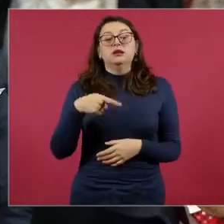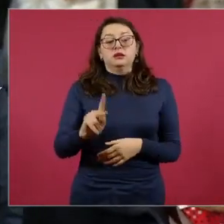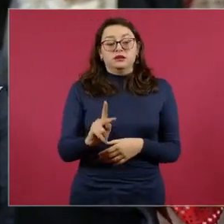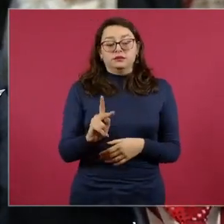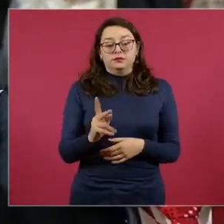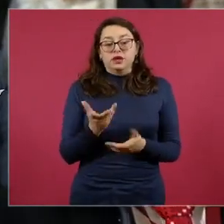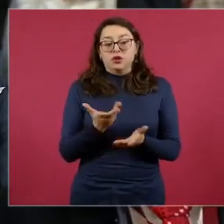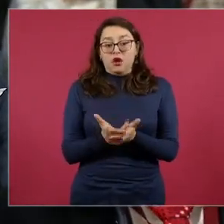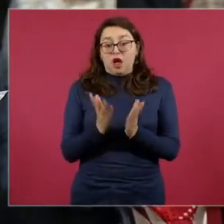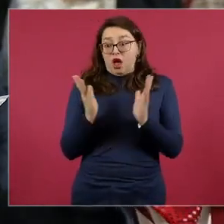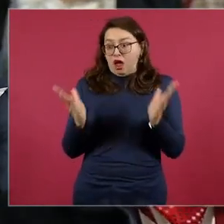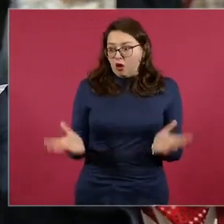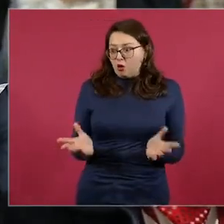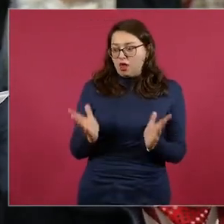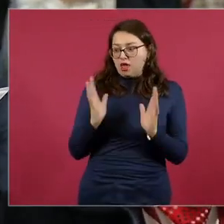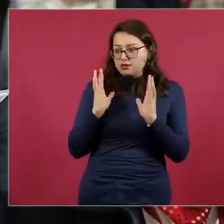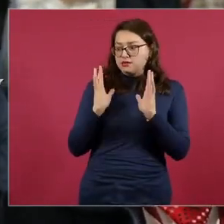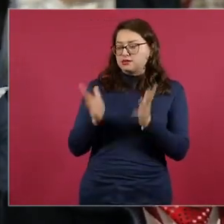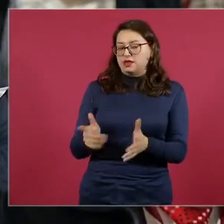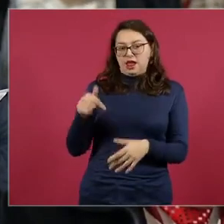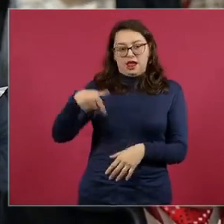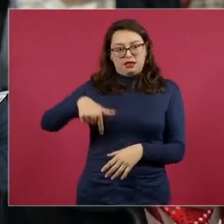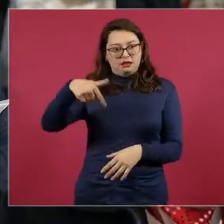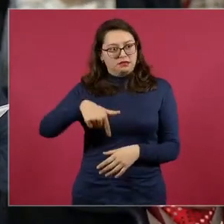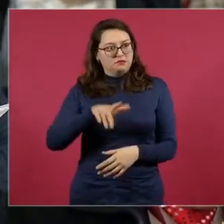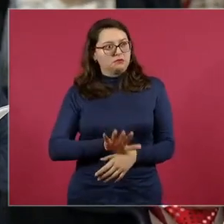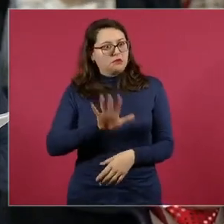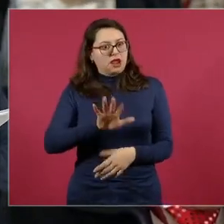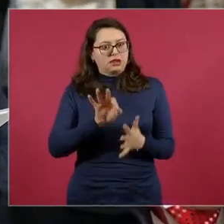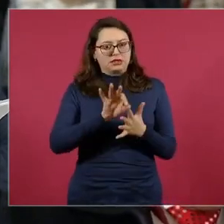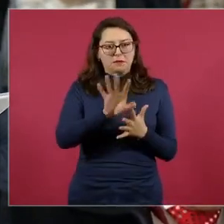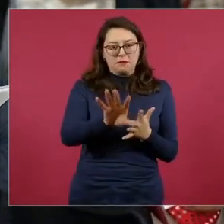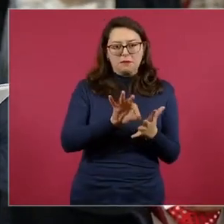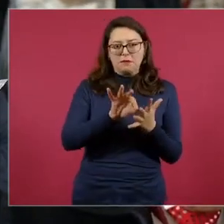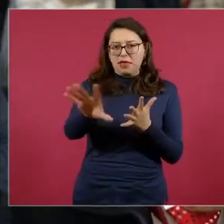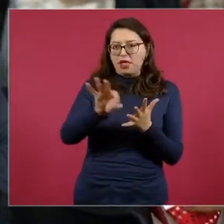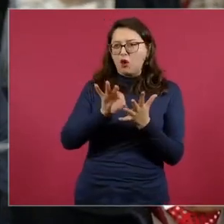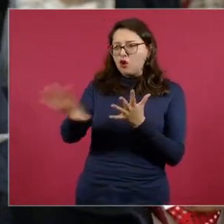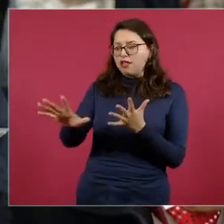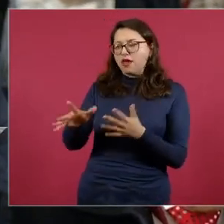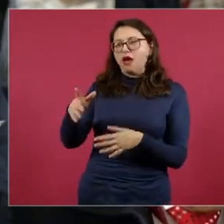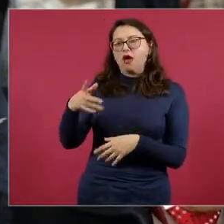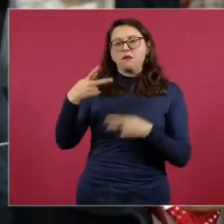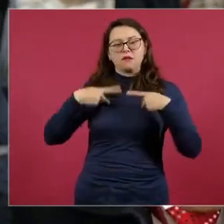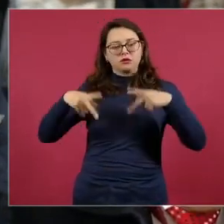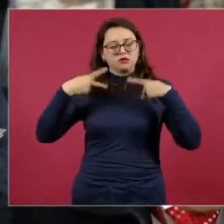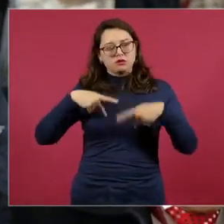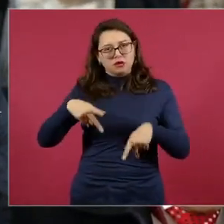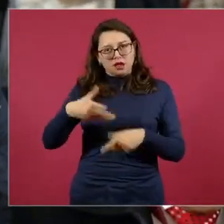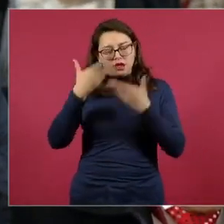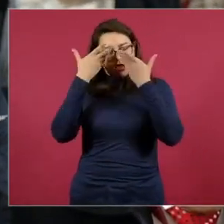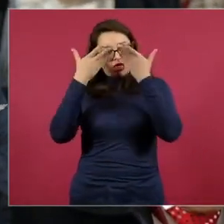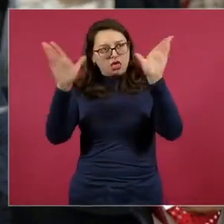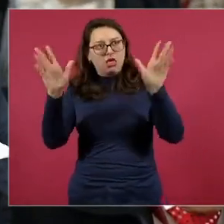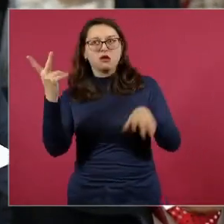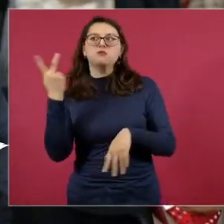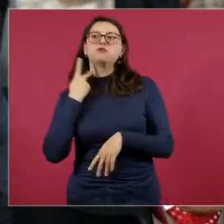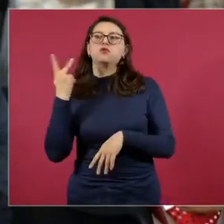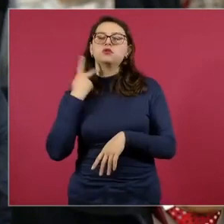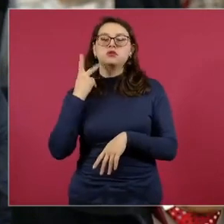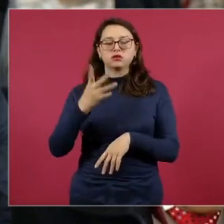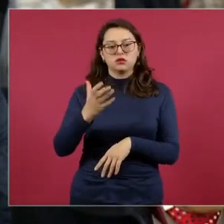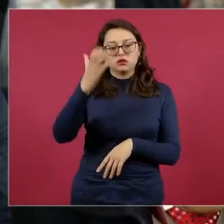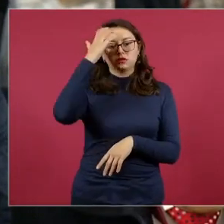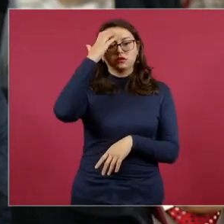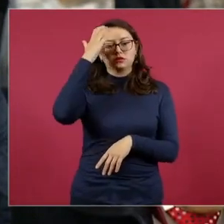pedagogía política o concientización continua que se da en estas mañaneras, presidente. Cito el conocido aforismo